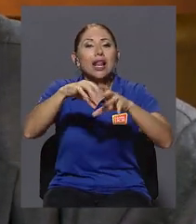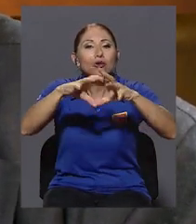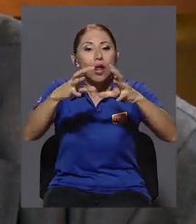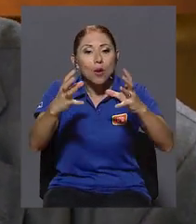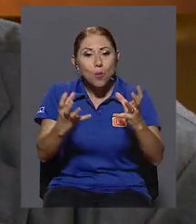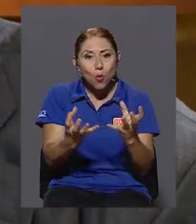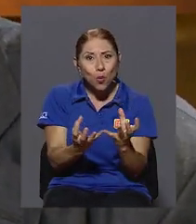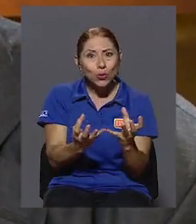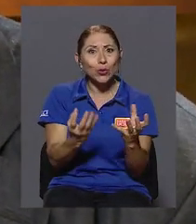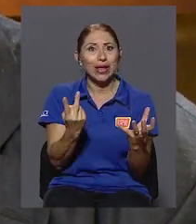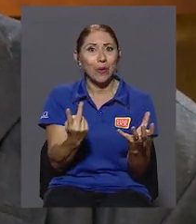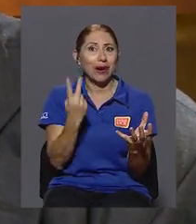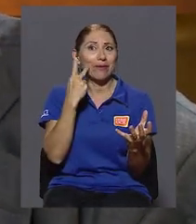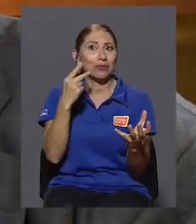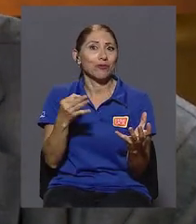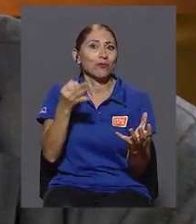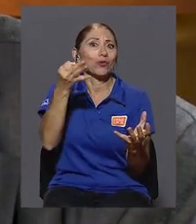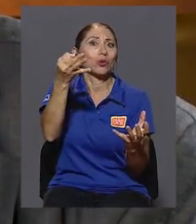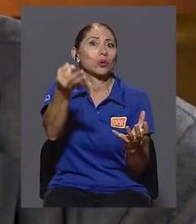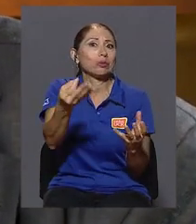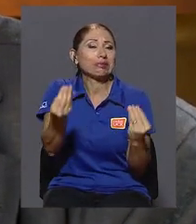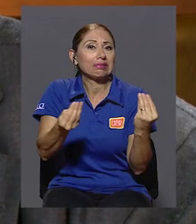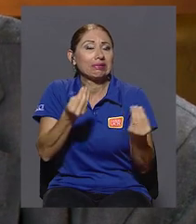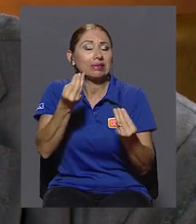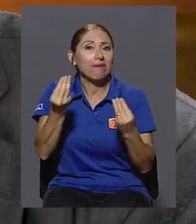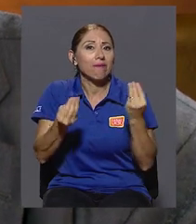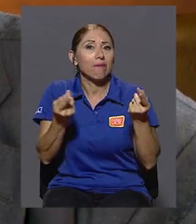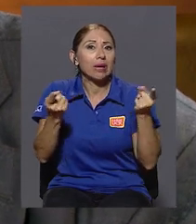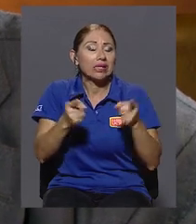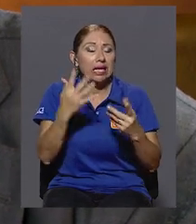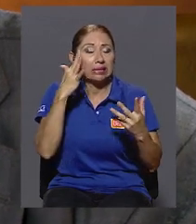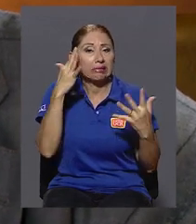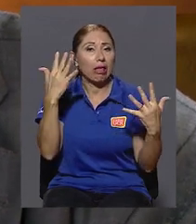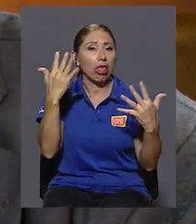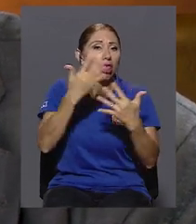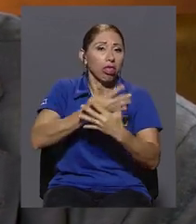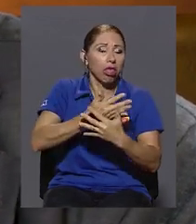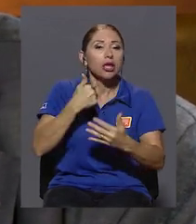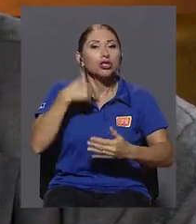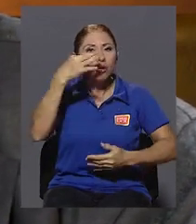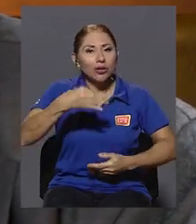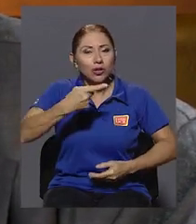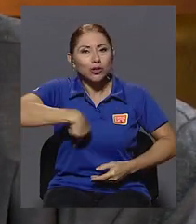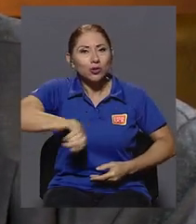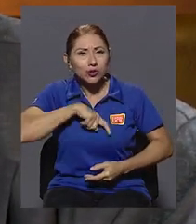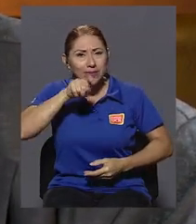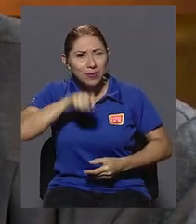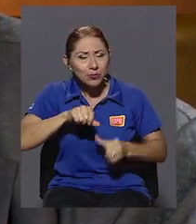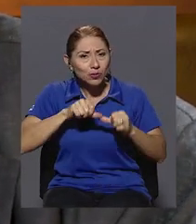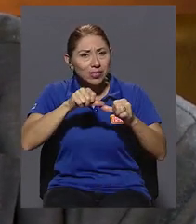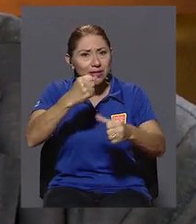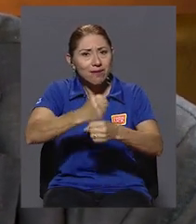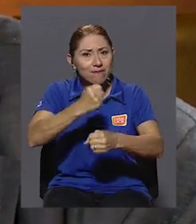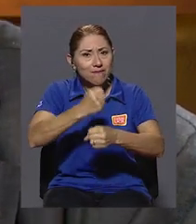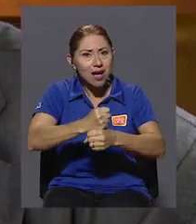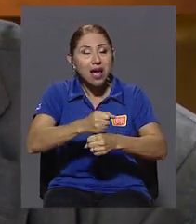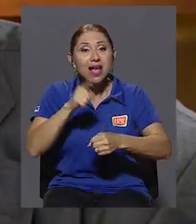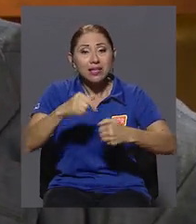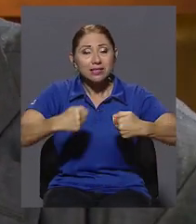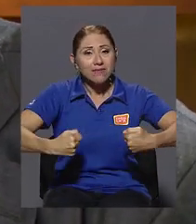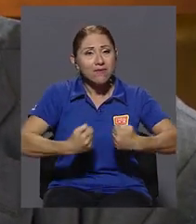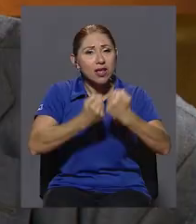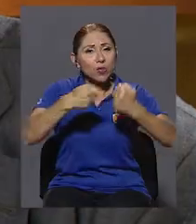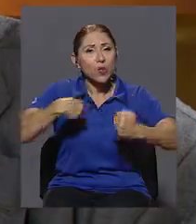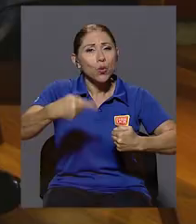bastante oscuro en el futuro del planeta. Yo creo que eso es algo en lo cual vamos a tener que seguir trabajando. Creo que es el reto de